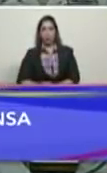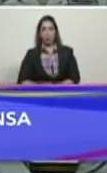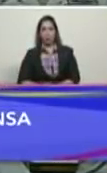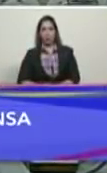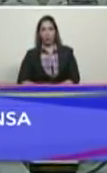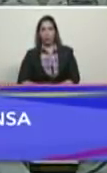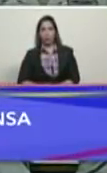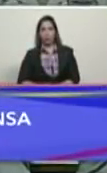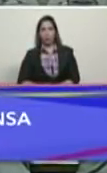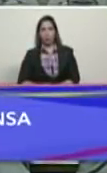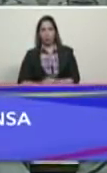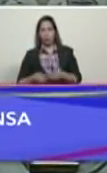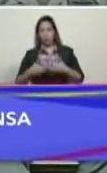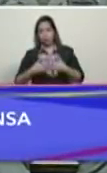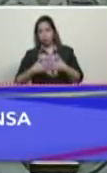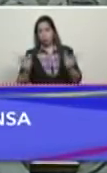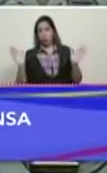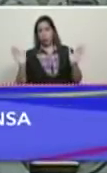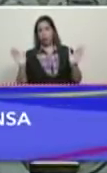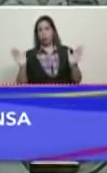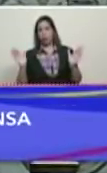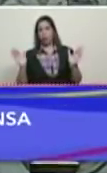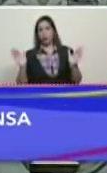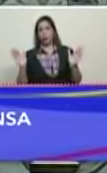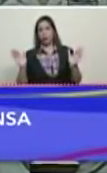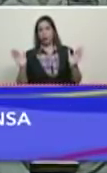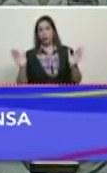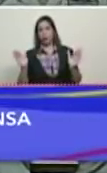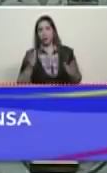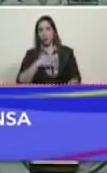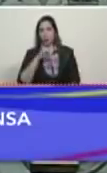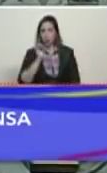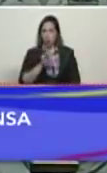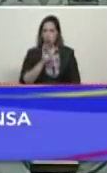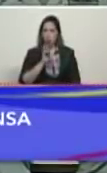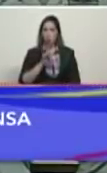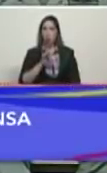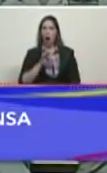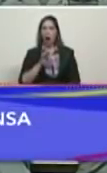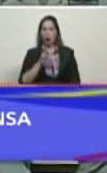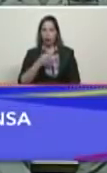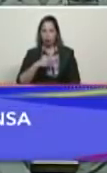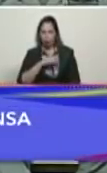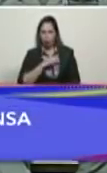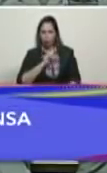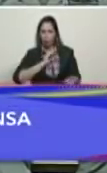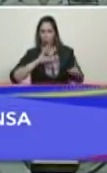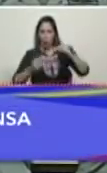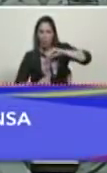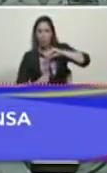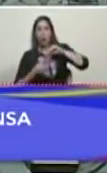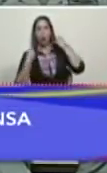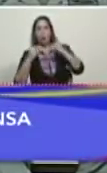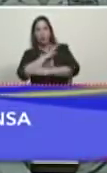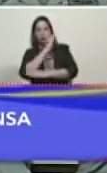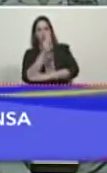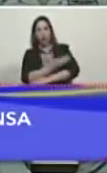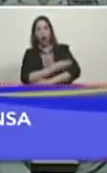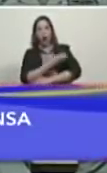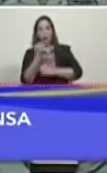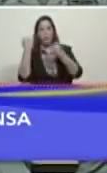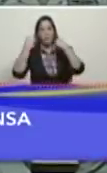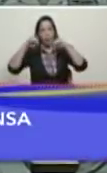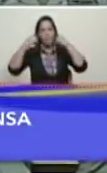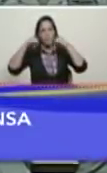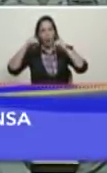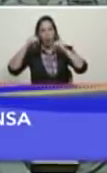Y eso nos ha permitido del dolor sacar fuerza y revisar los planes operativos. Le